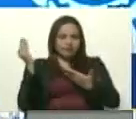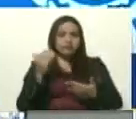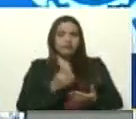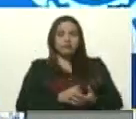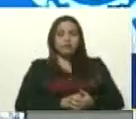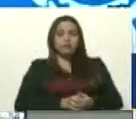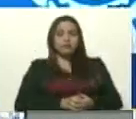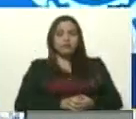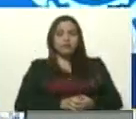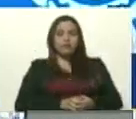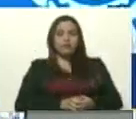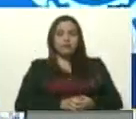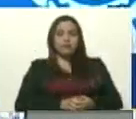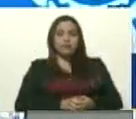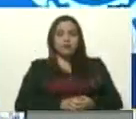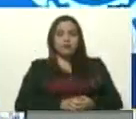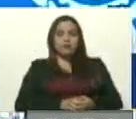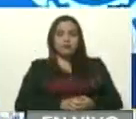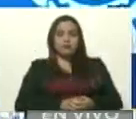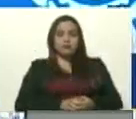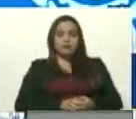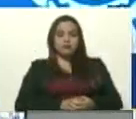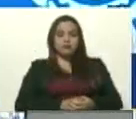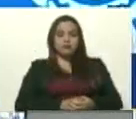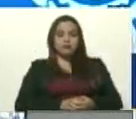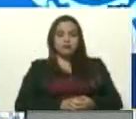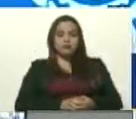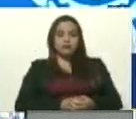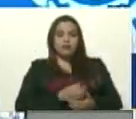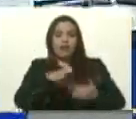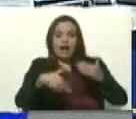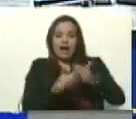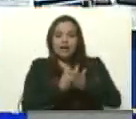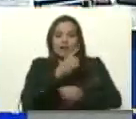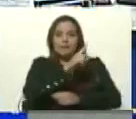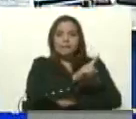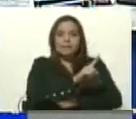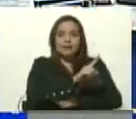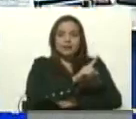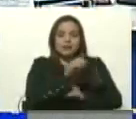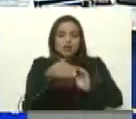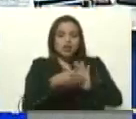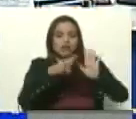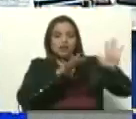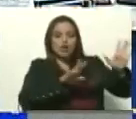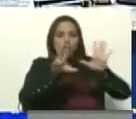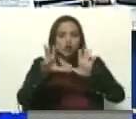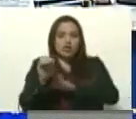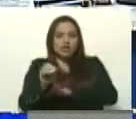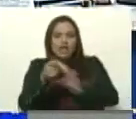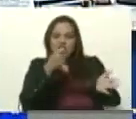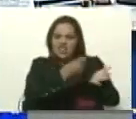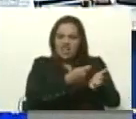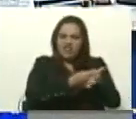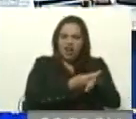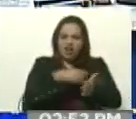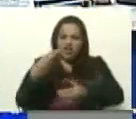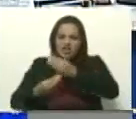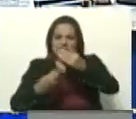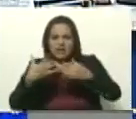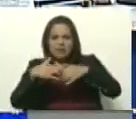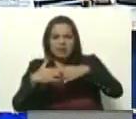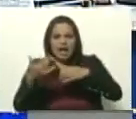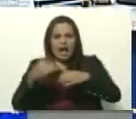Hasta 1980, los salarios y la productividad iban de la mano, iban de la mano.